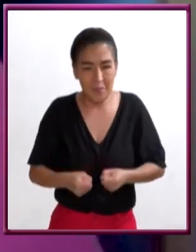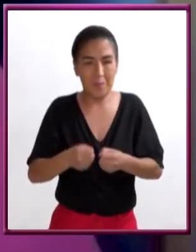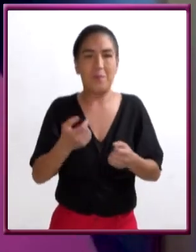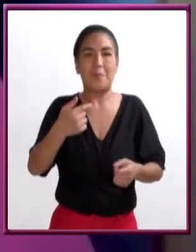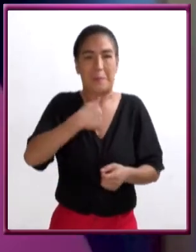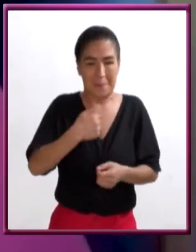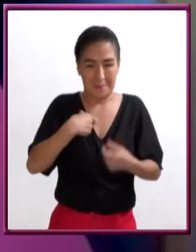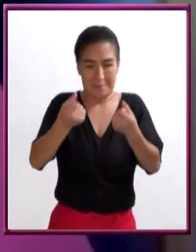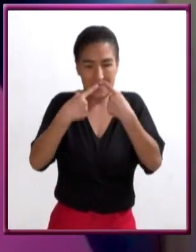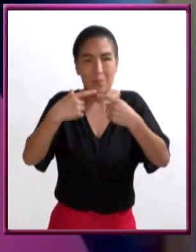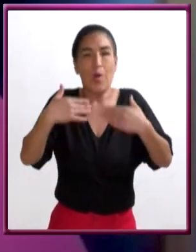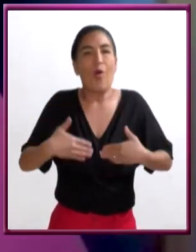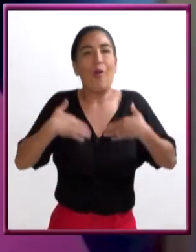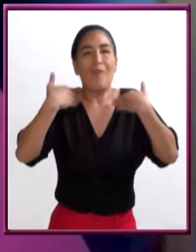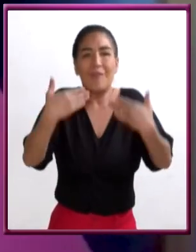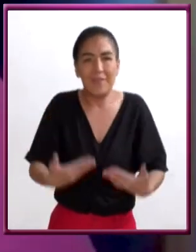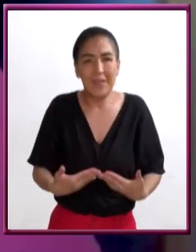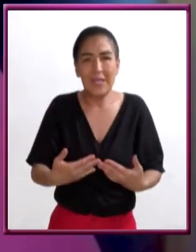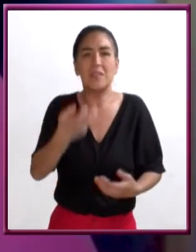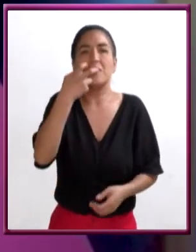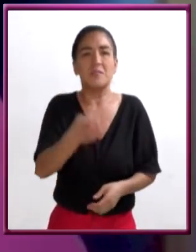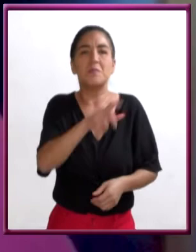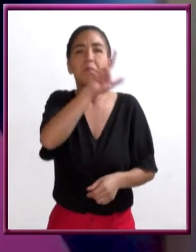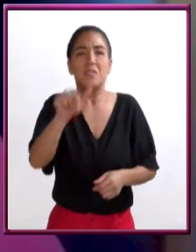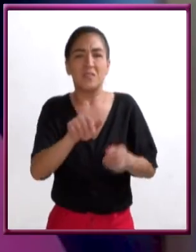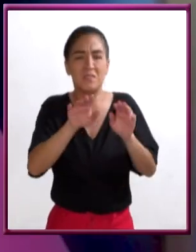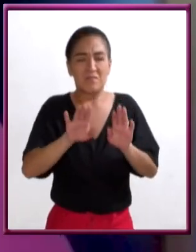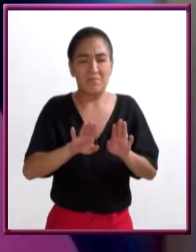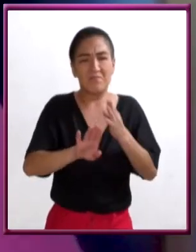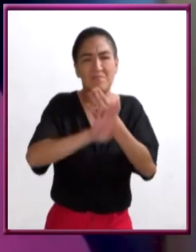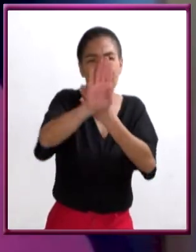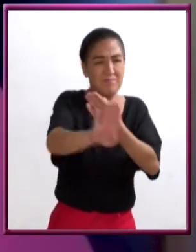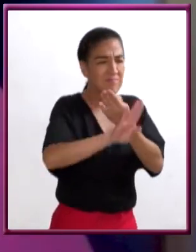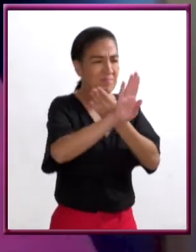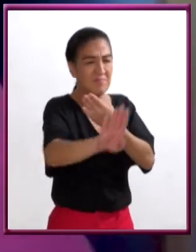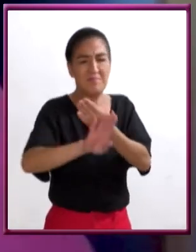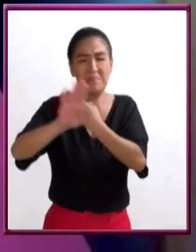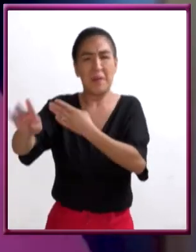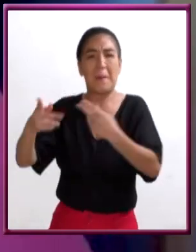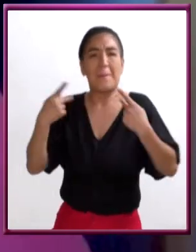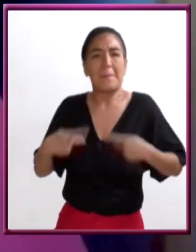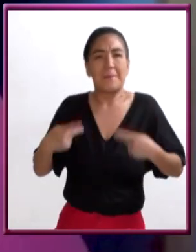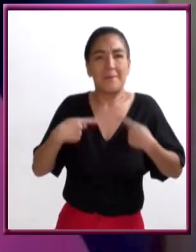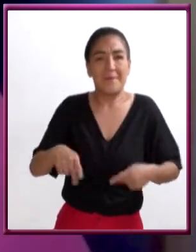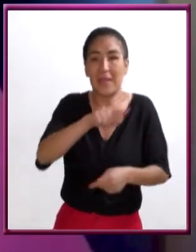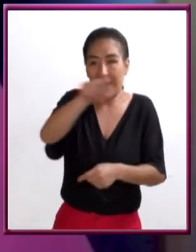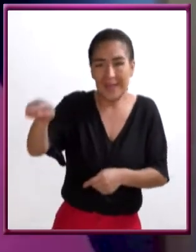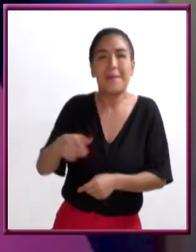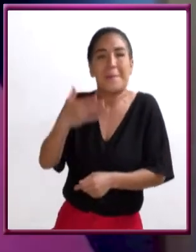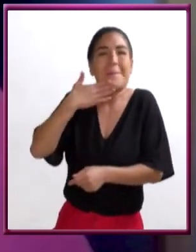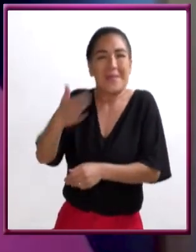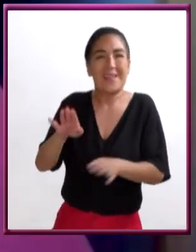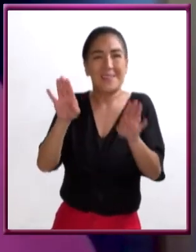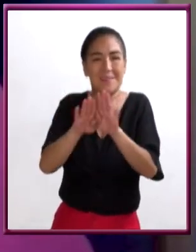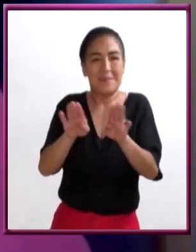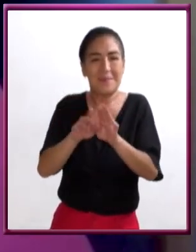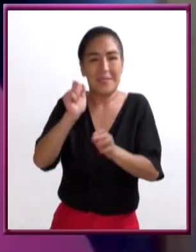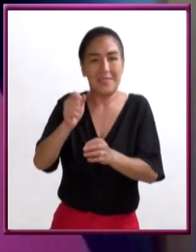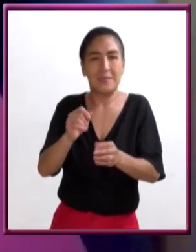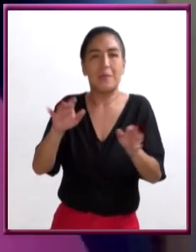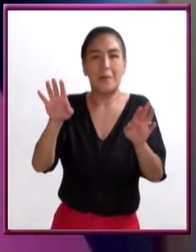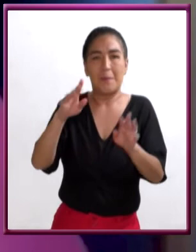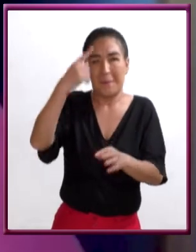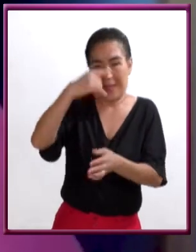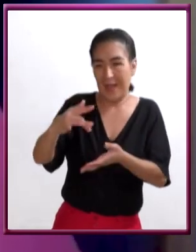la autoconfianza, y esto lleva a aislarnos de las personas en las que sí creemos que forman parte